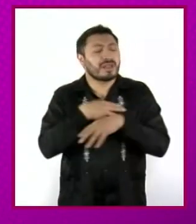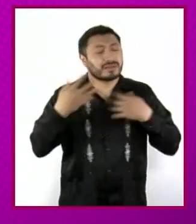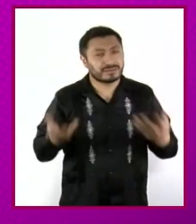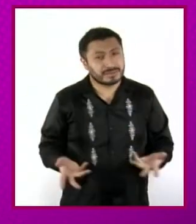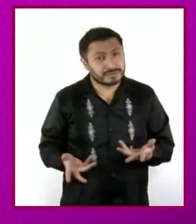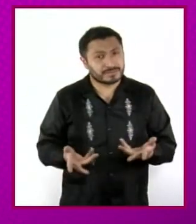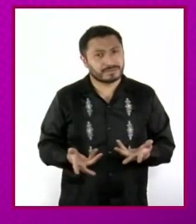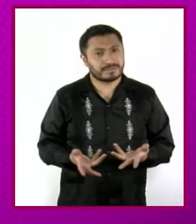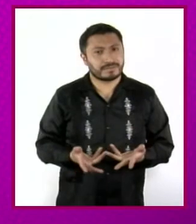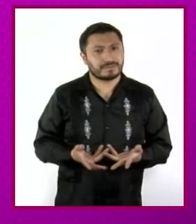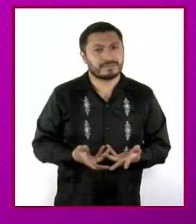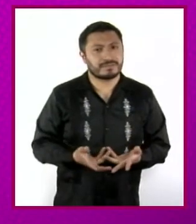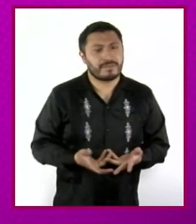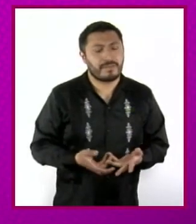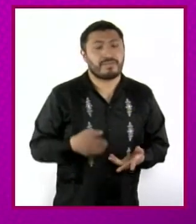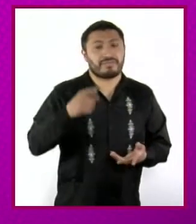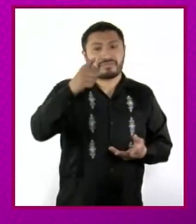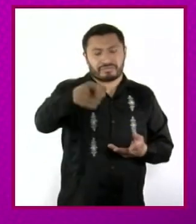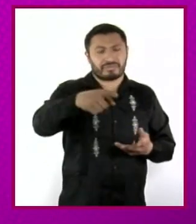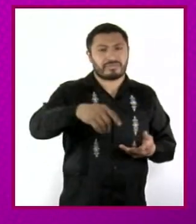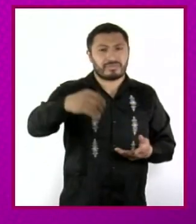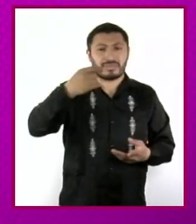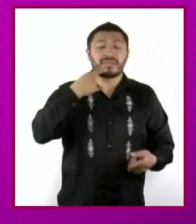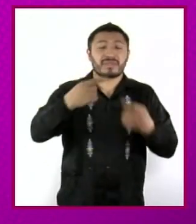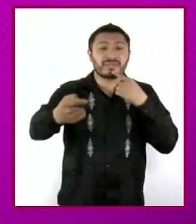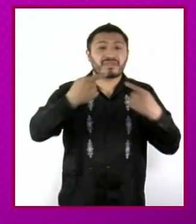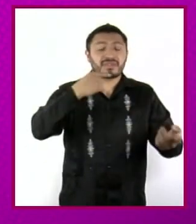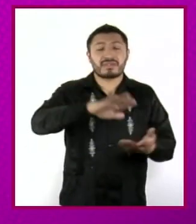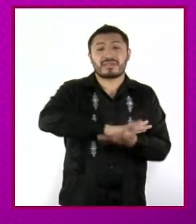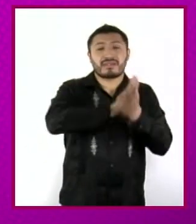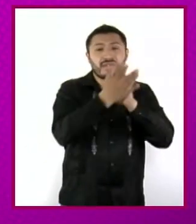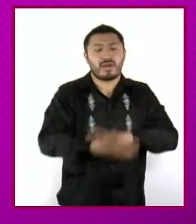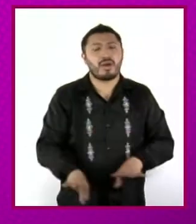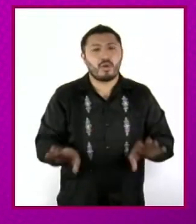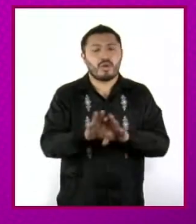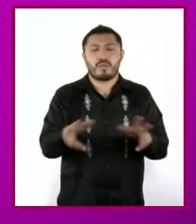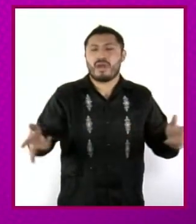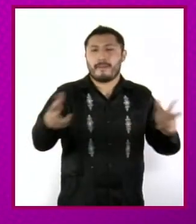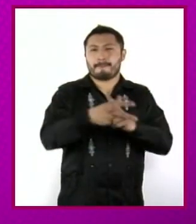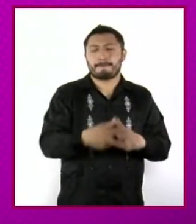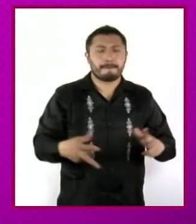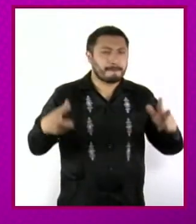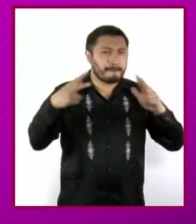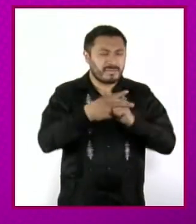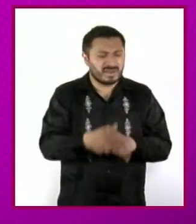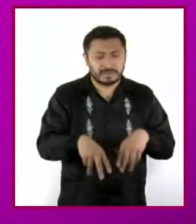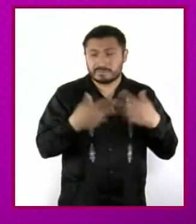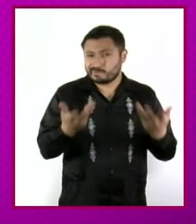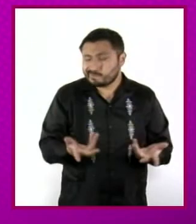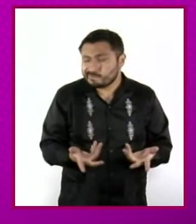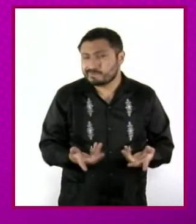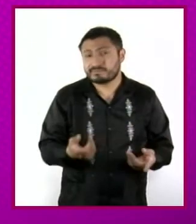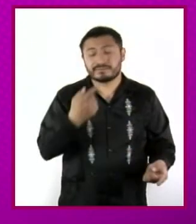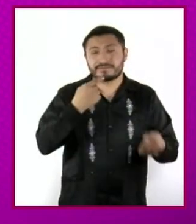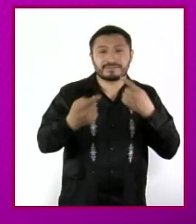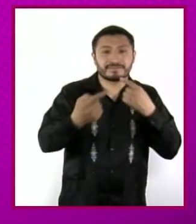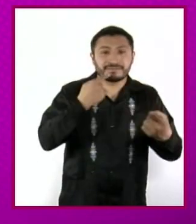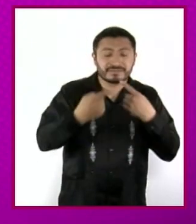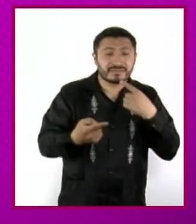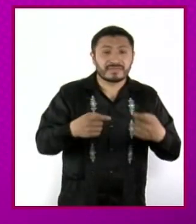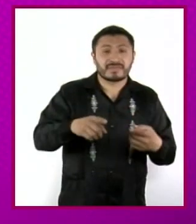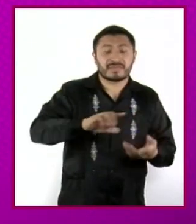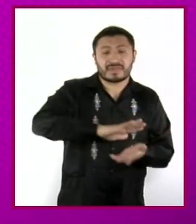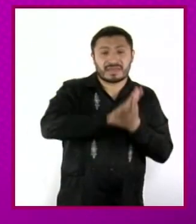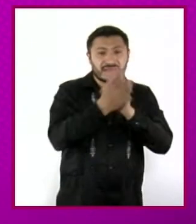es convertir este diálogo en una lucha. Pasa de ser dialógico a ser